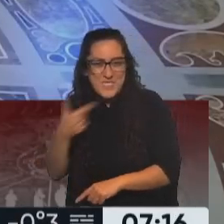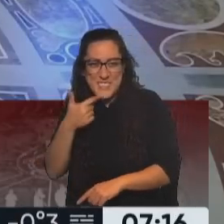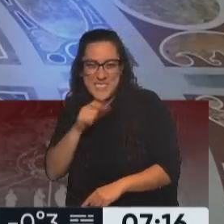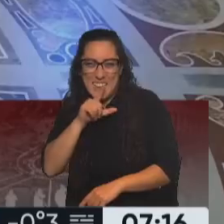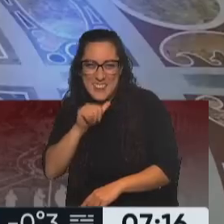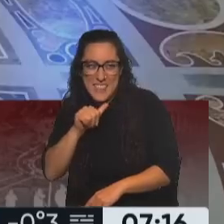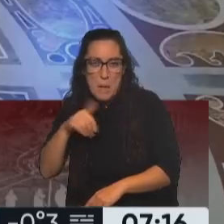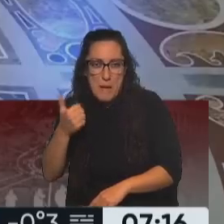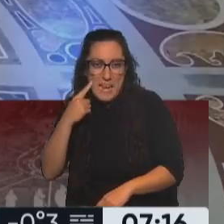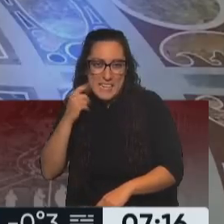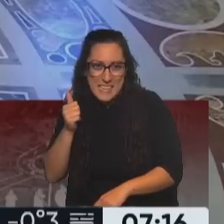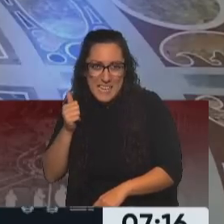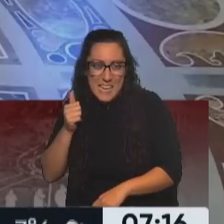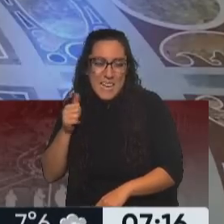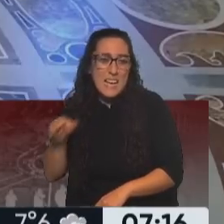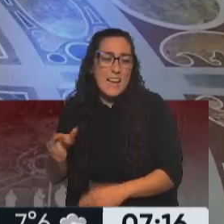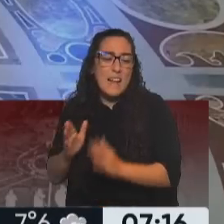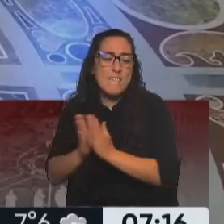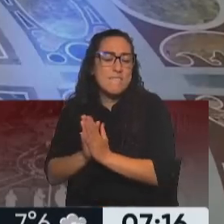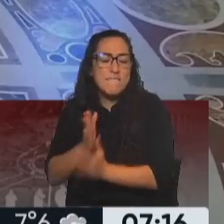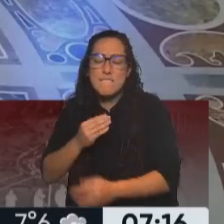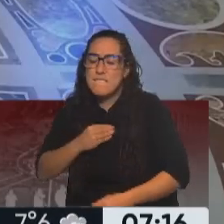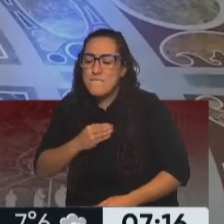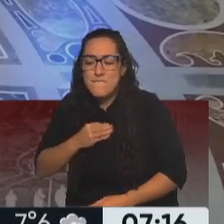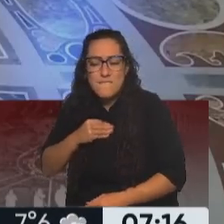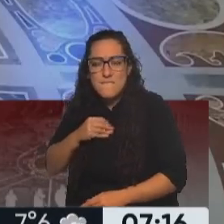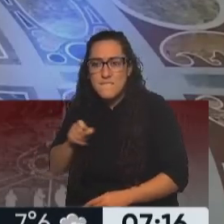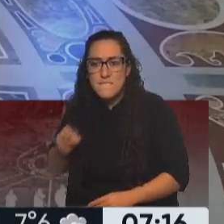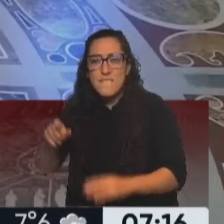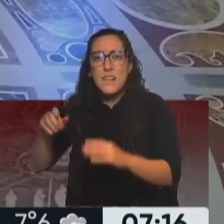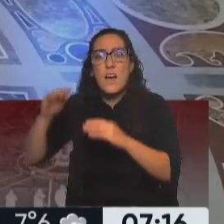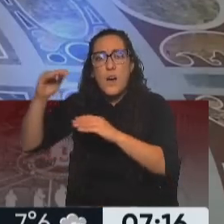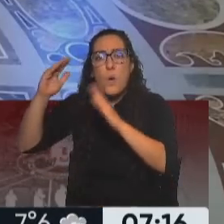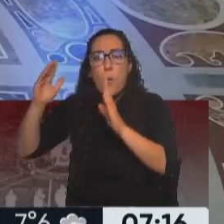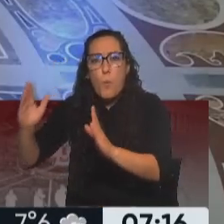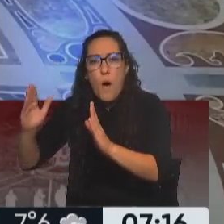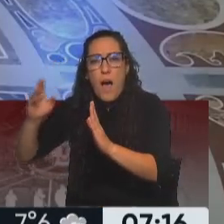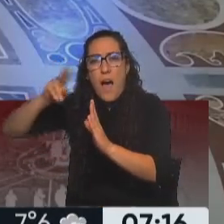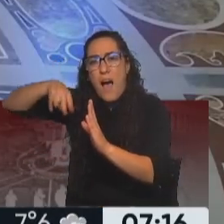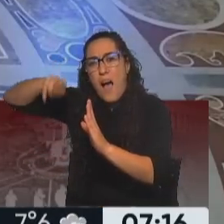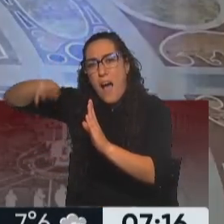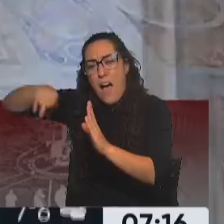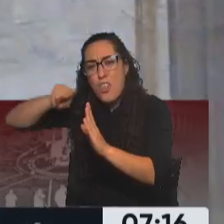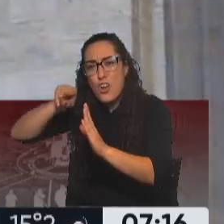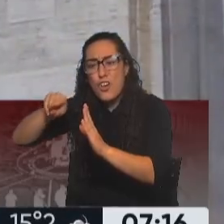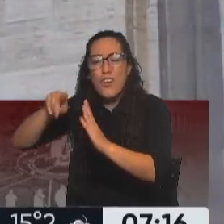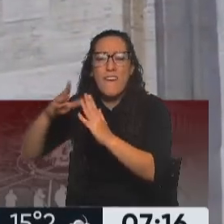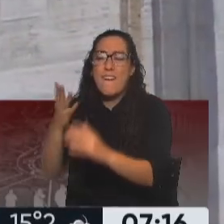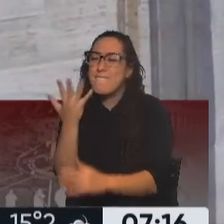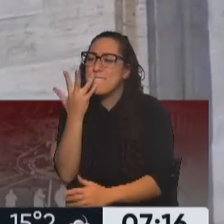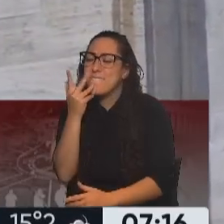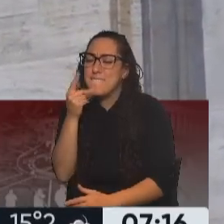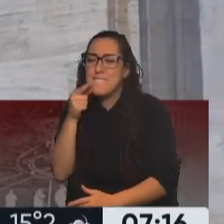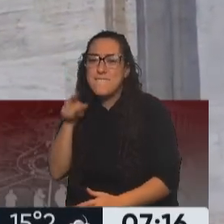María Maggiore. Él tenía una devoción por el cuadro de la Madonna que estaba adentro de esta iglesia, que se